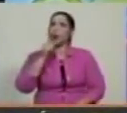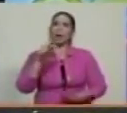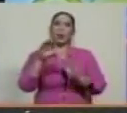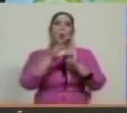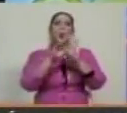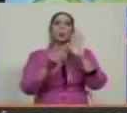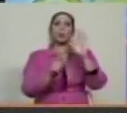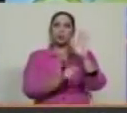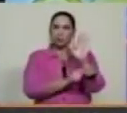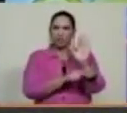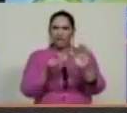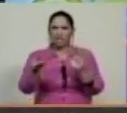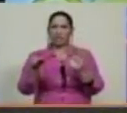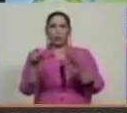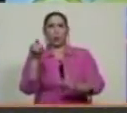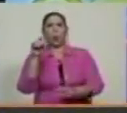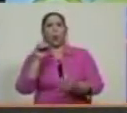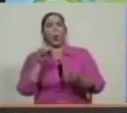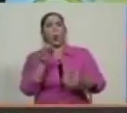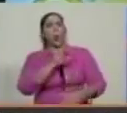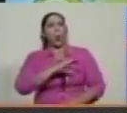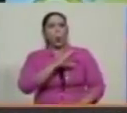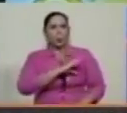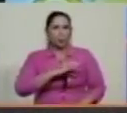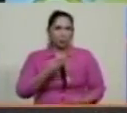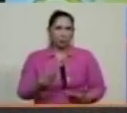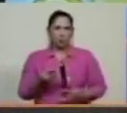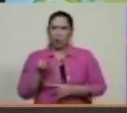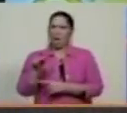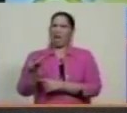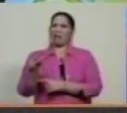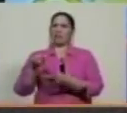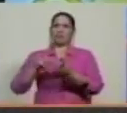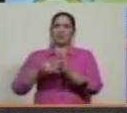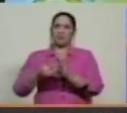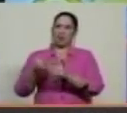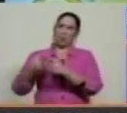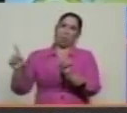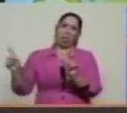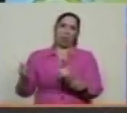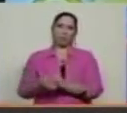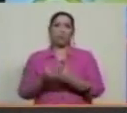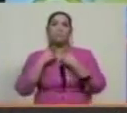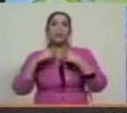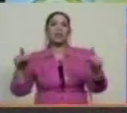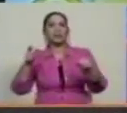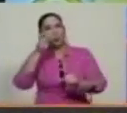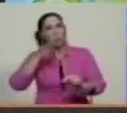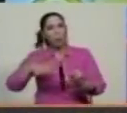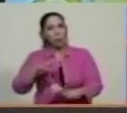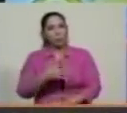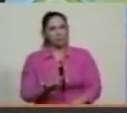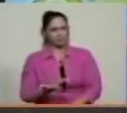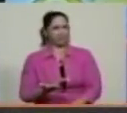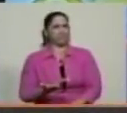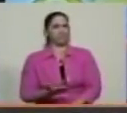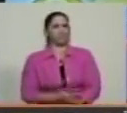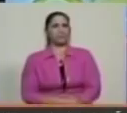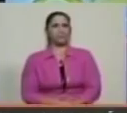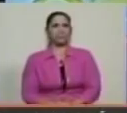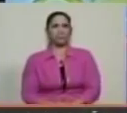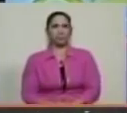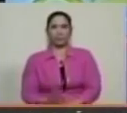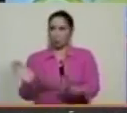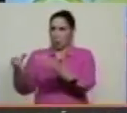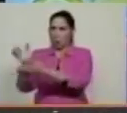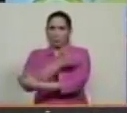Eso es el comunismo. Eso es no sé qué cosa. Eso es el, bueno, la perdición de este pueblo. Ah, la derecha,